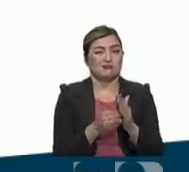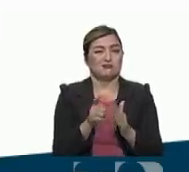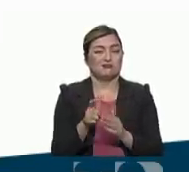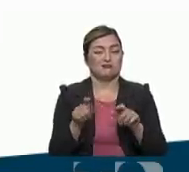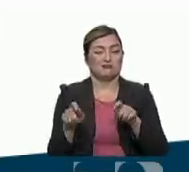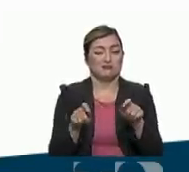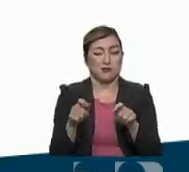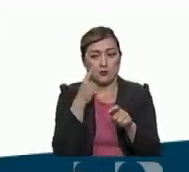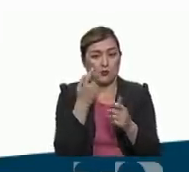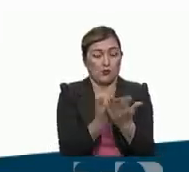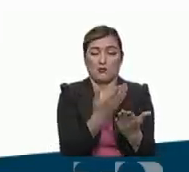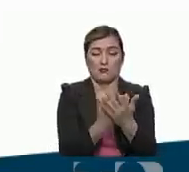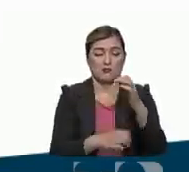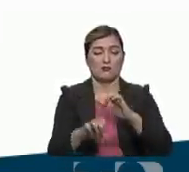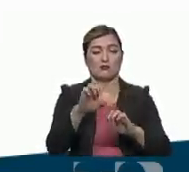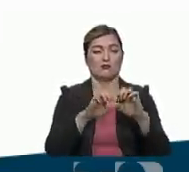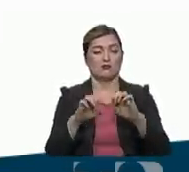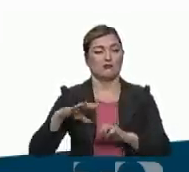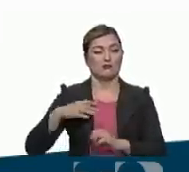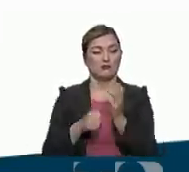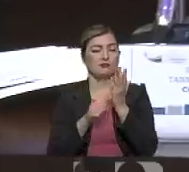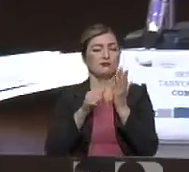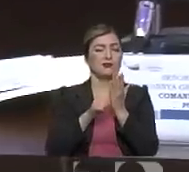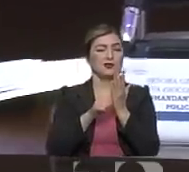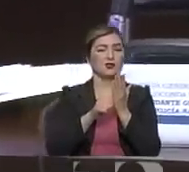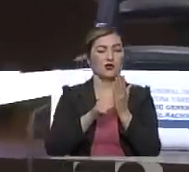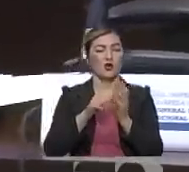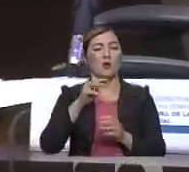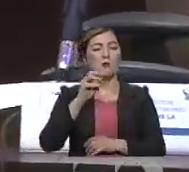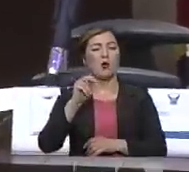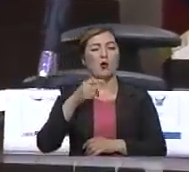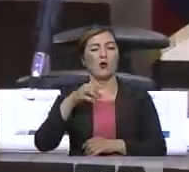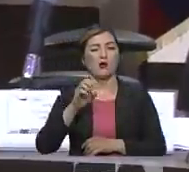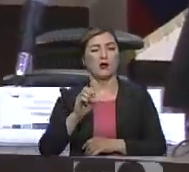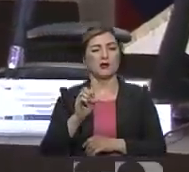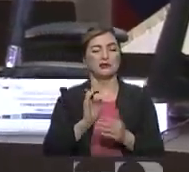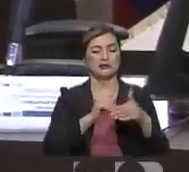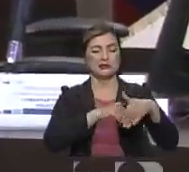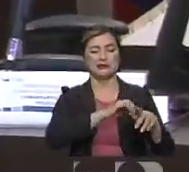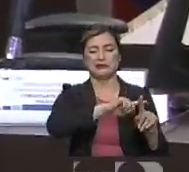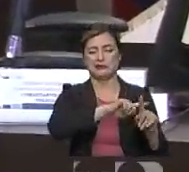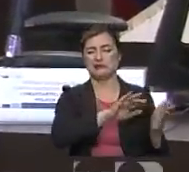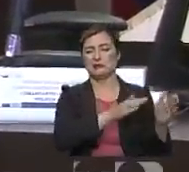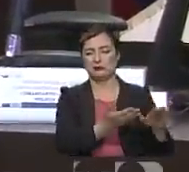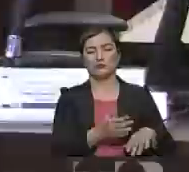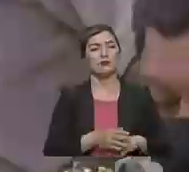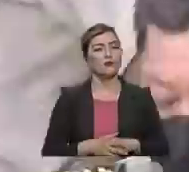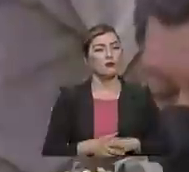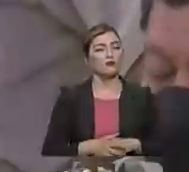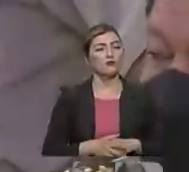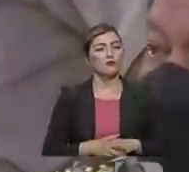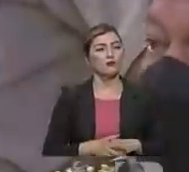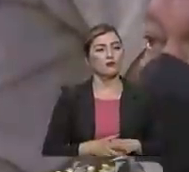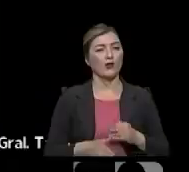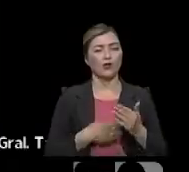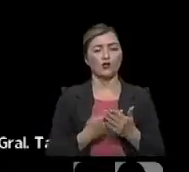prueba del polígrafo. Lo que calificamos con el señor ministro César Monge, que en paz descanse. Que los resultados se entregaron a los aspirantes para que presenten